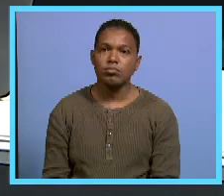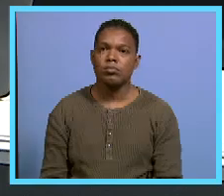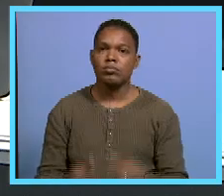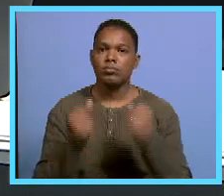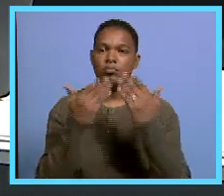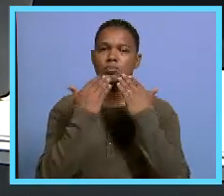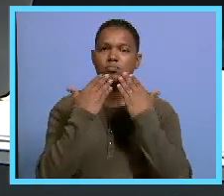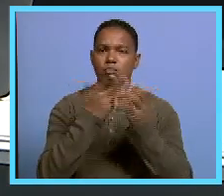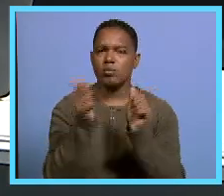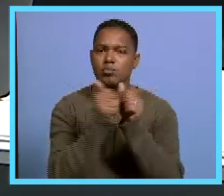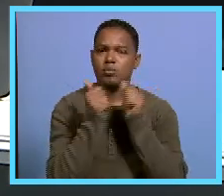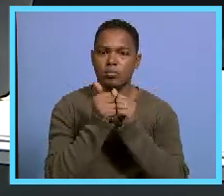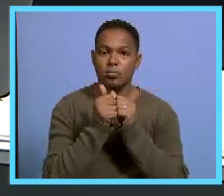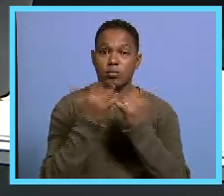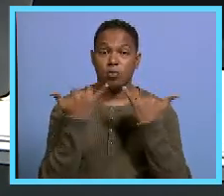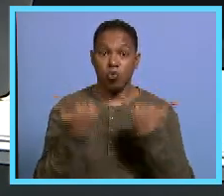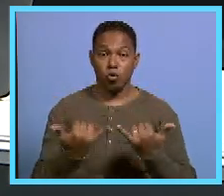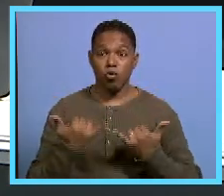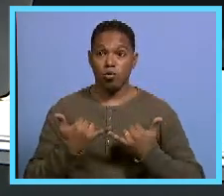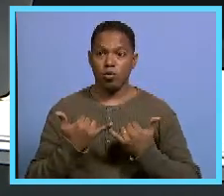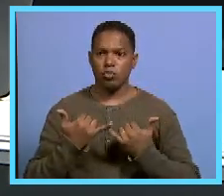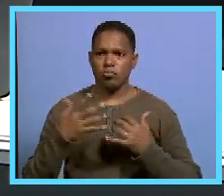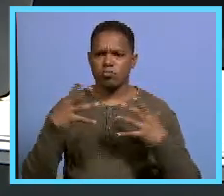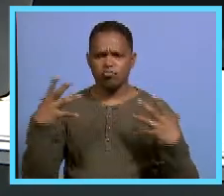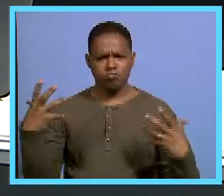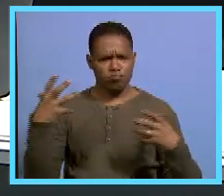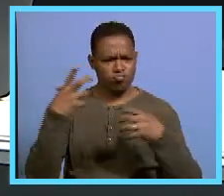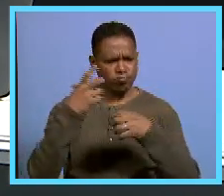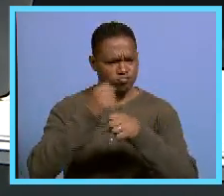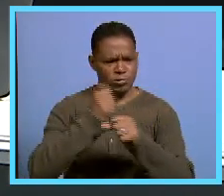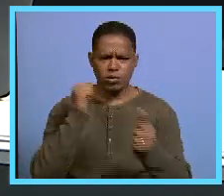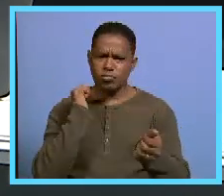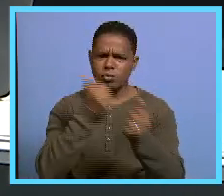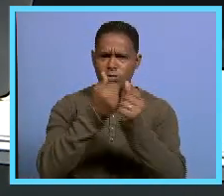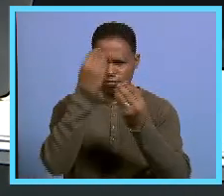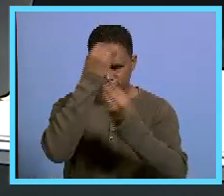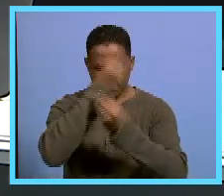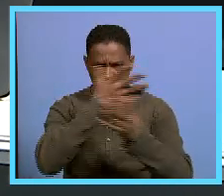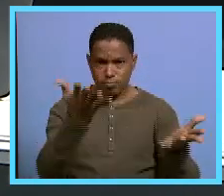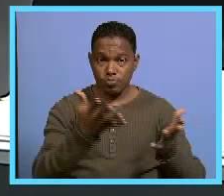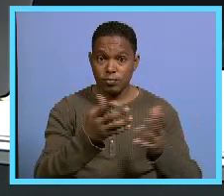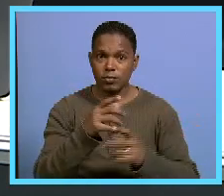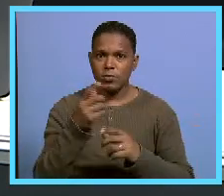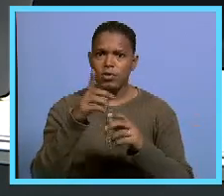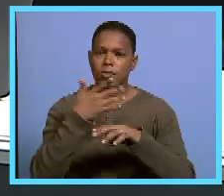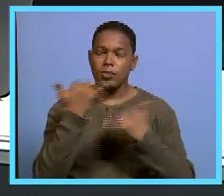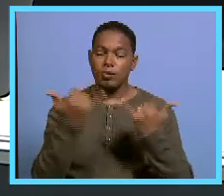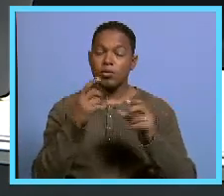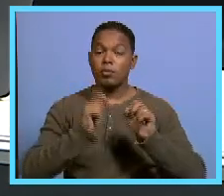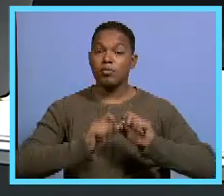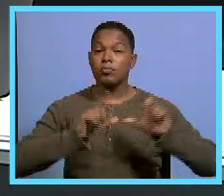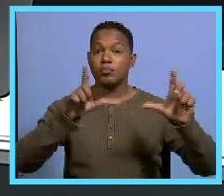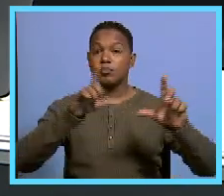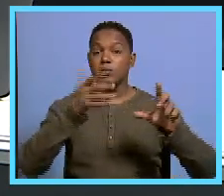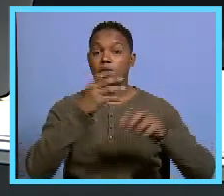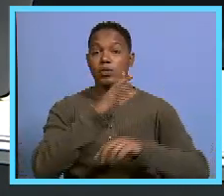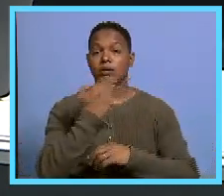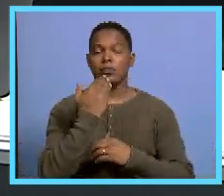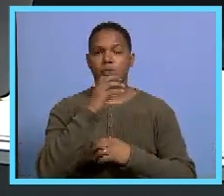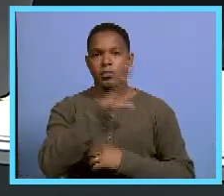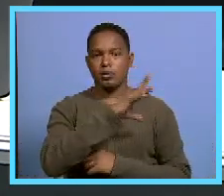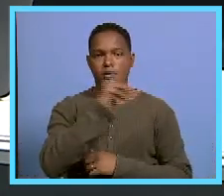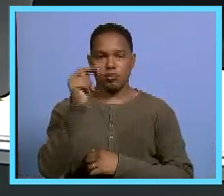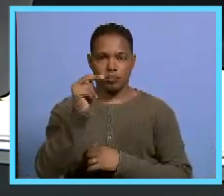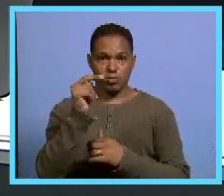Las gracias por acompañarnos en este pues resumen, así a modo de actualización informativa. Le estamos a ustedes en este instante gracias a Central de